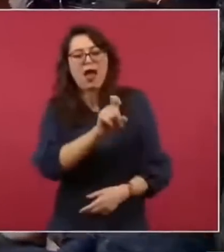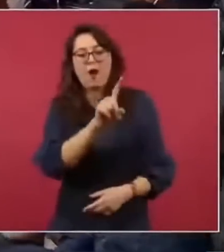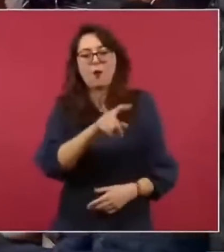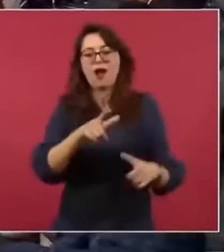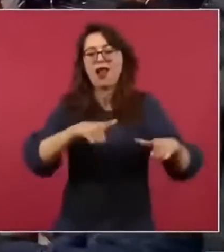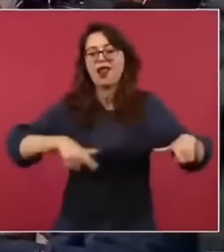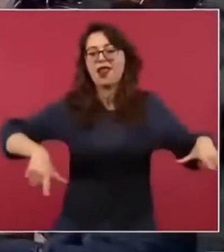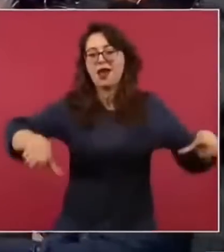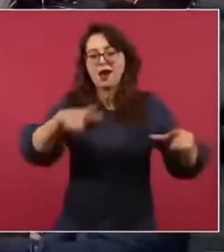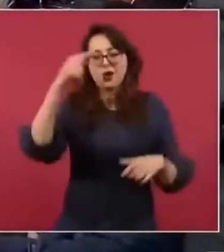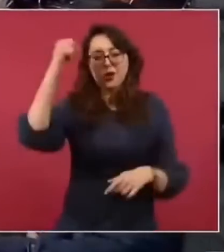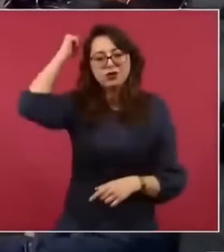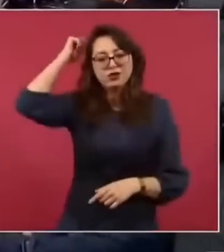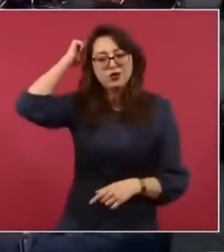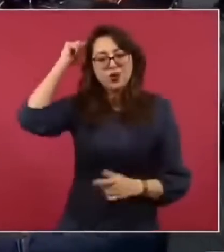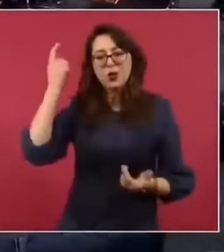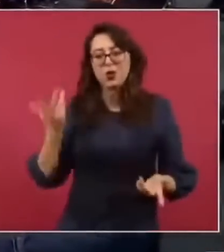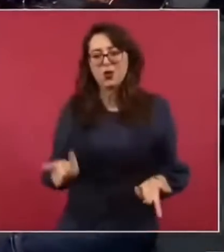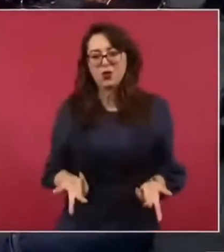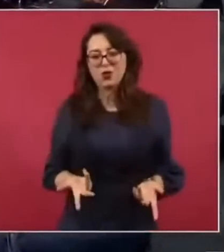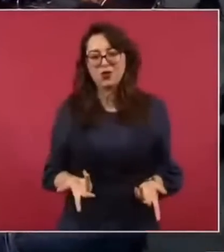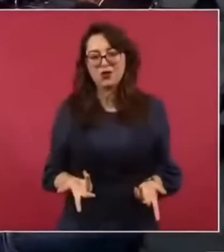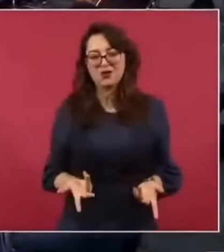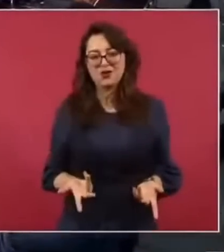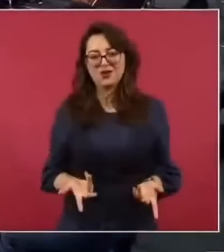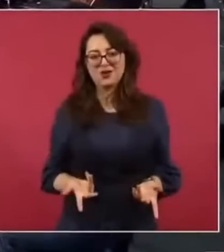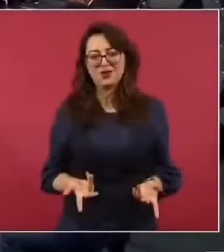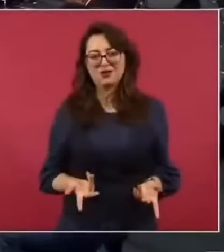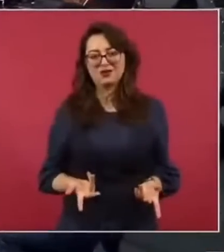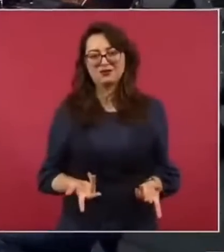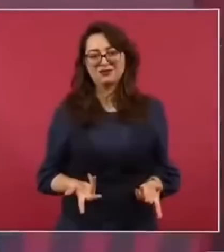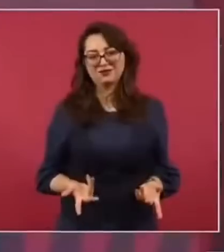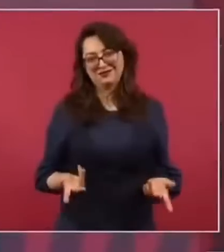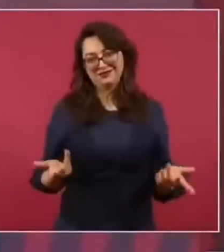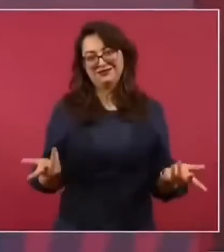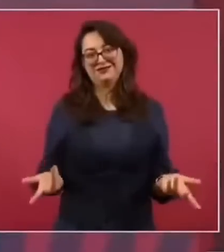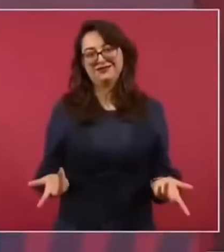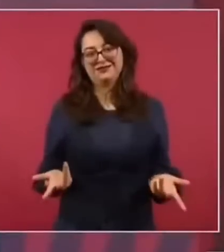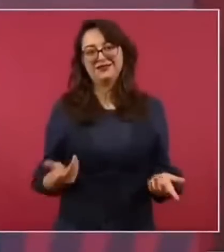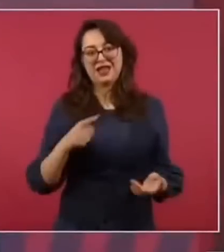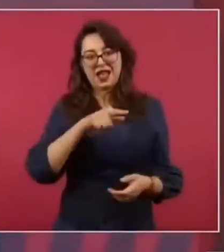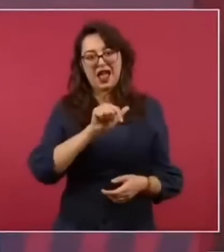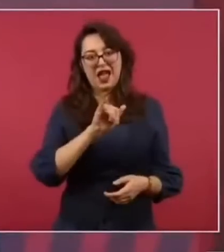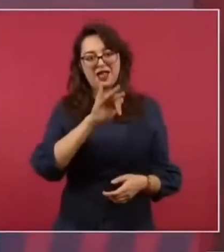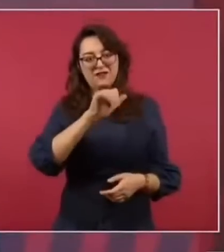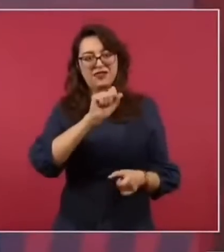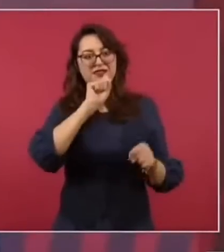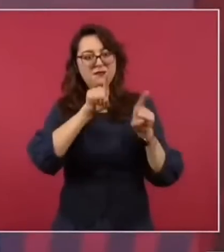de los terrenos del aeropuerto Felipe Ángeles,